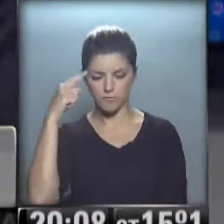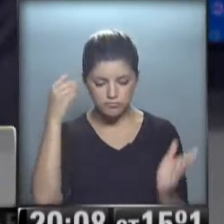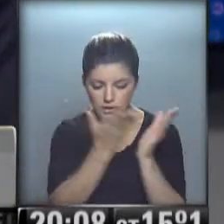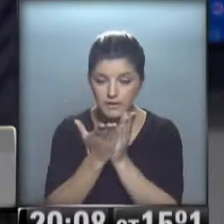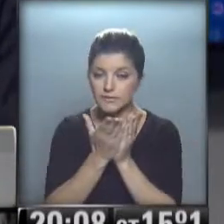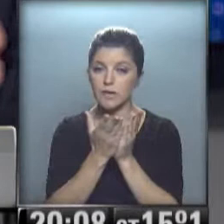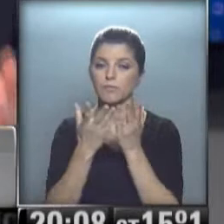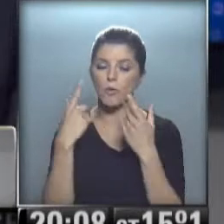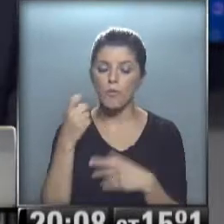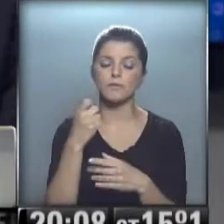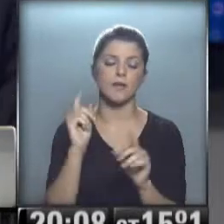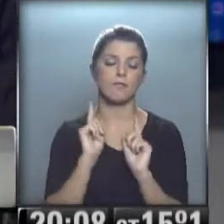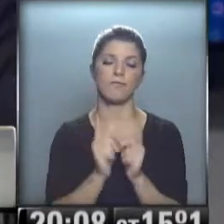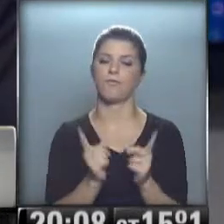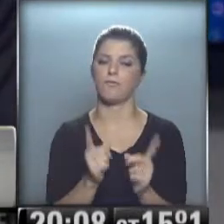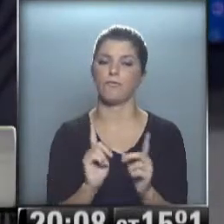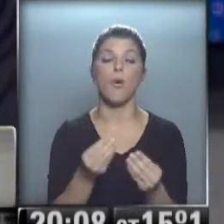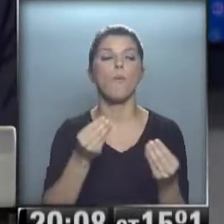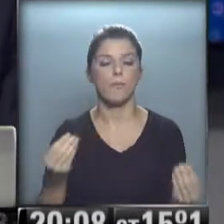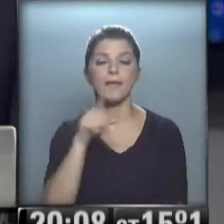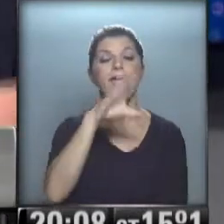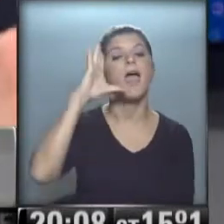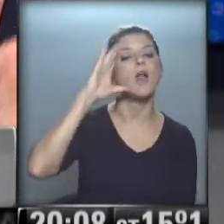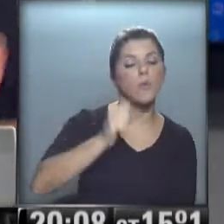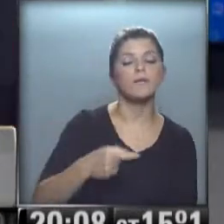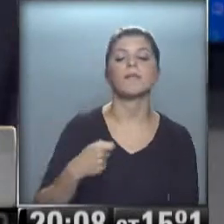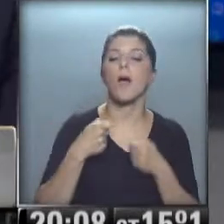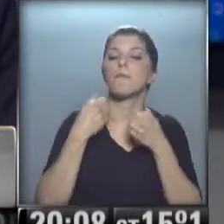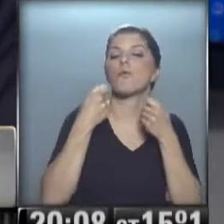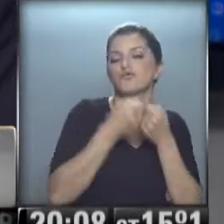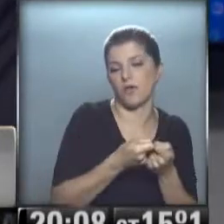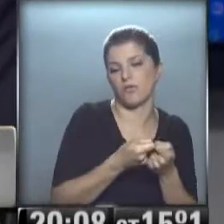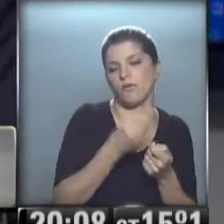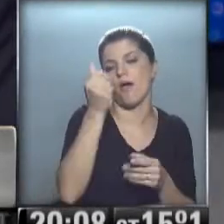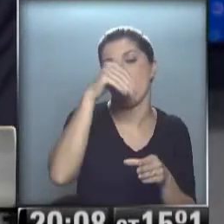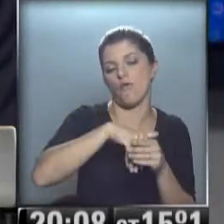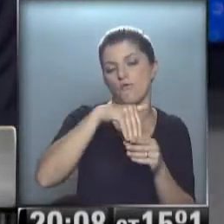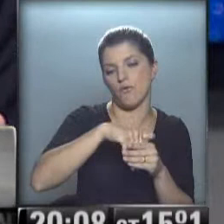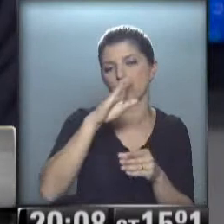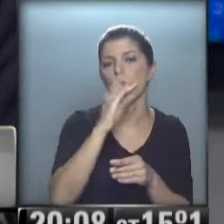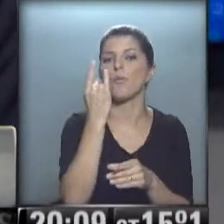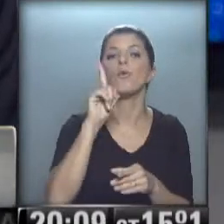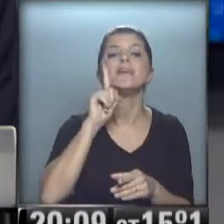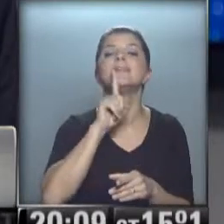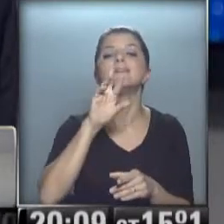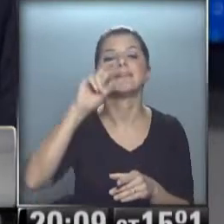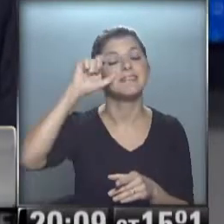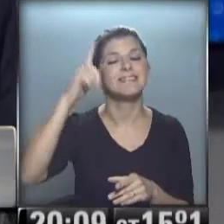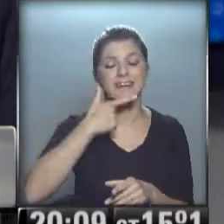siempre lo mismo. El juez Griesa a favor de la posición de los fondos buitres. Que